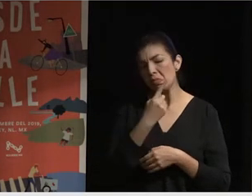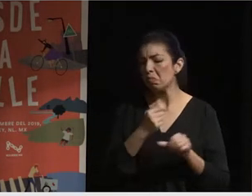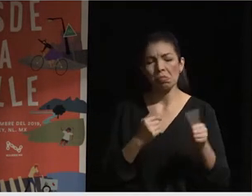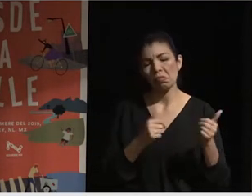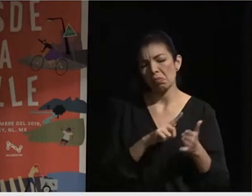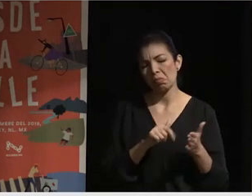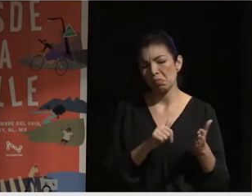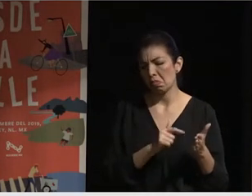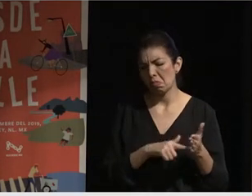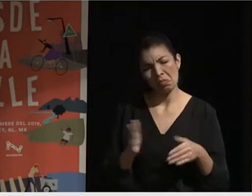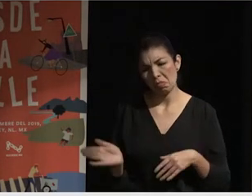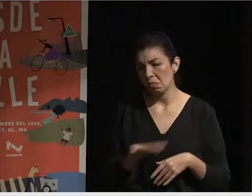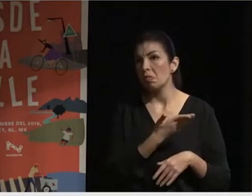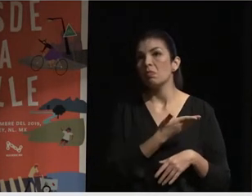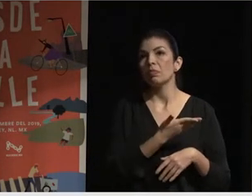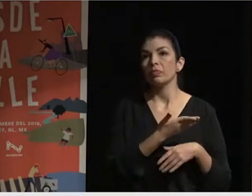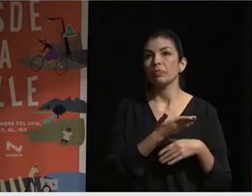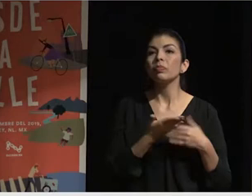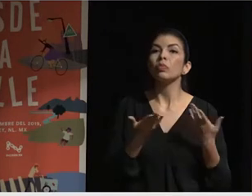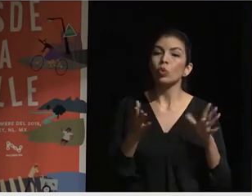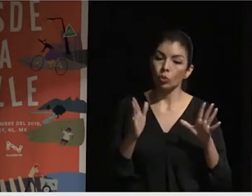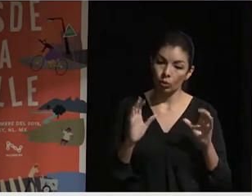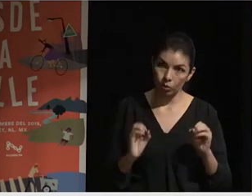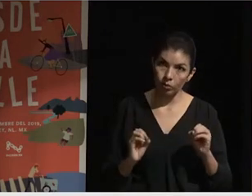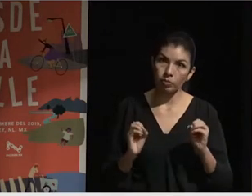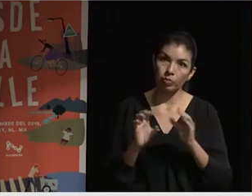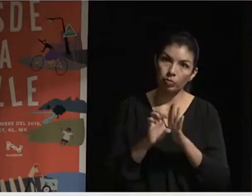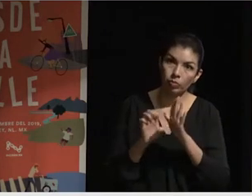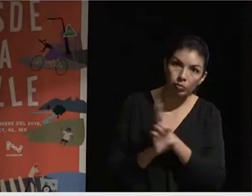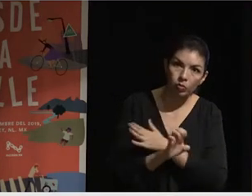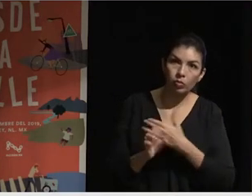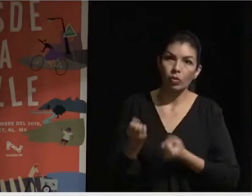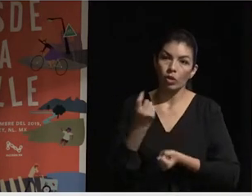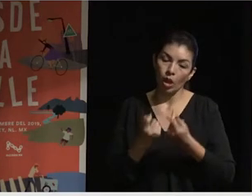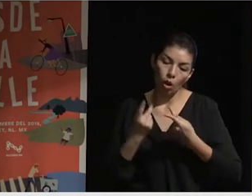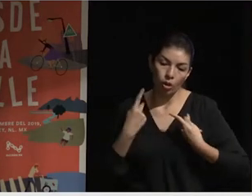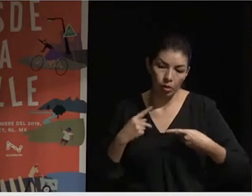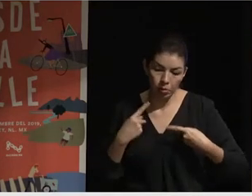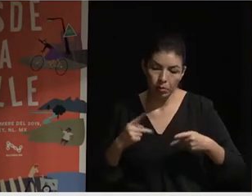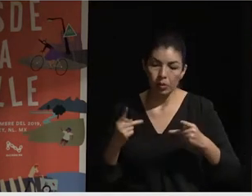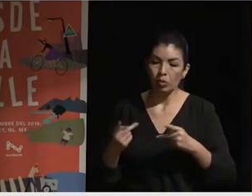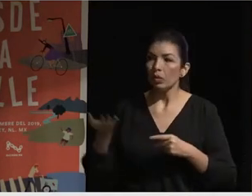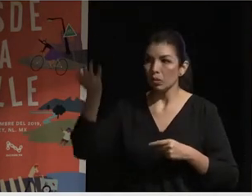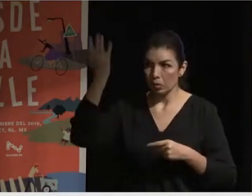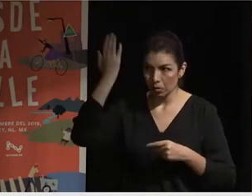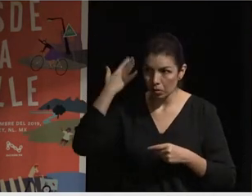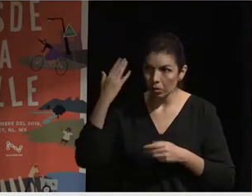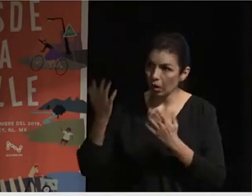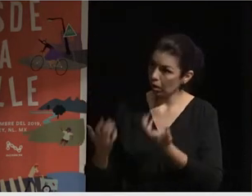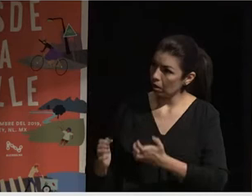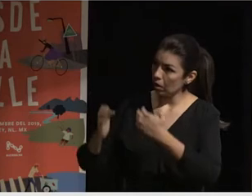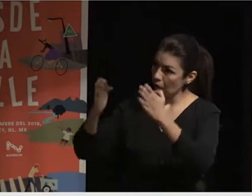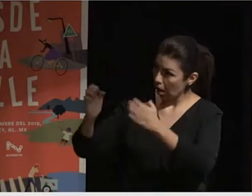que construyó el lugar, la persona que está restaurando el lugar desde un proceso de construcción y todo esto con